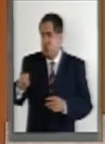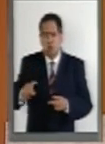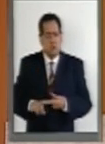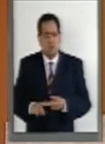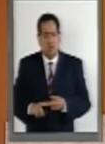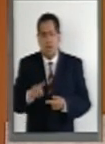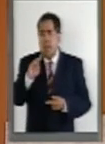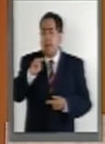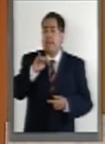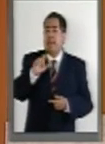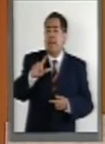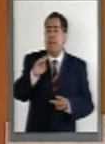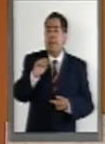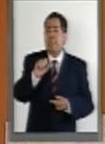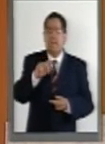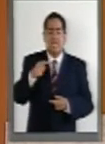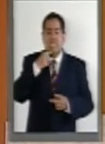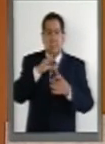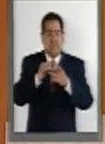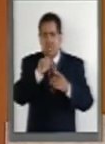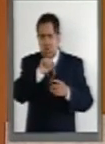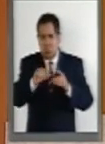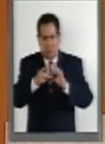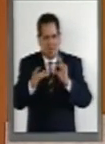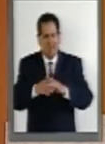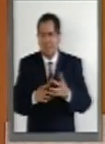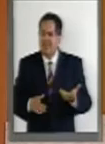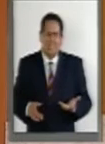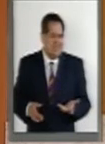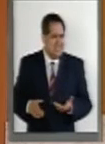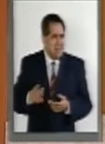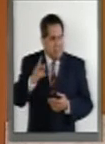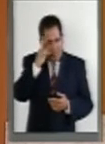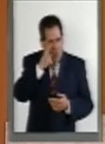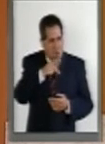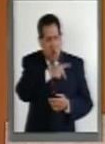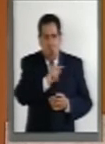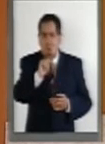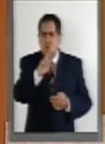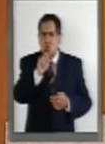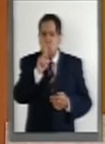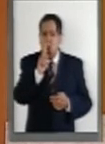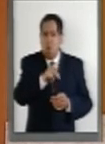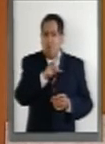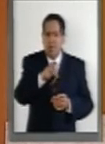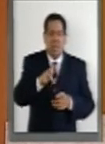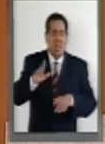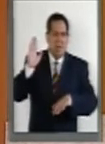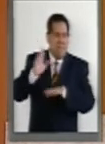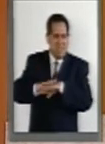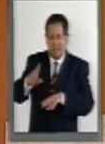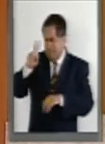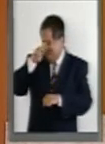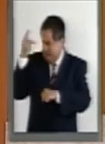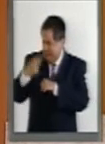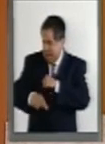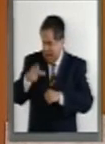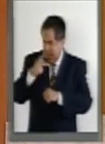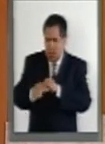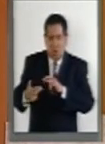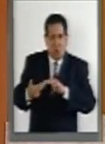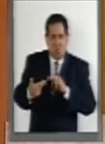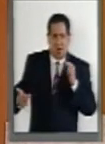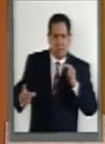Bazáñez escribió en su cuenta de Twitter: "Nadie como Trump ha puesto tal nivel de peligro en la